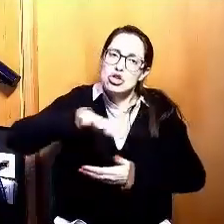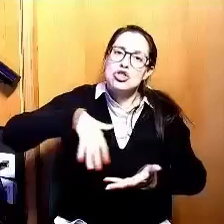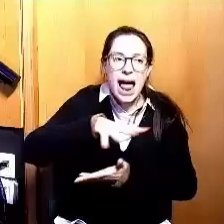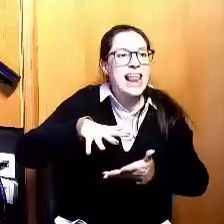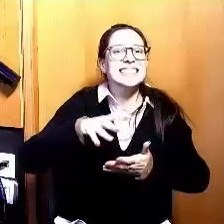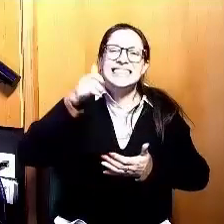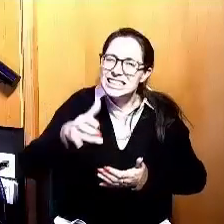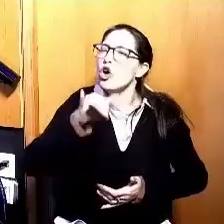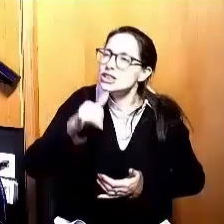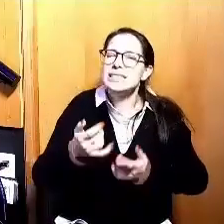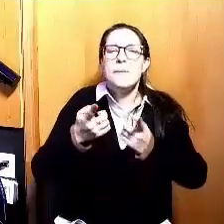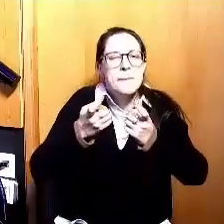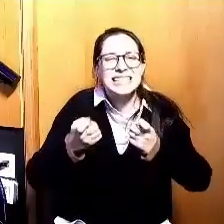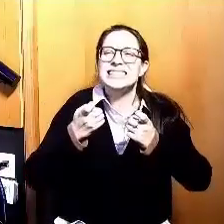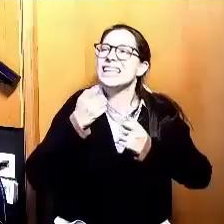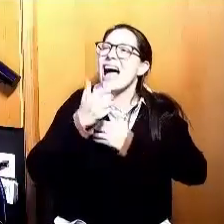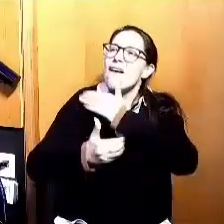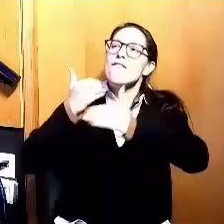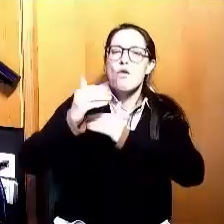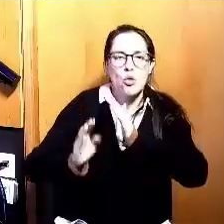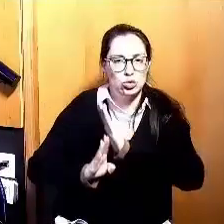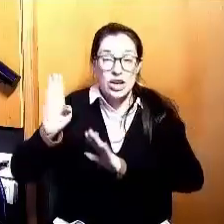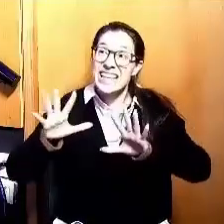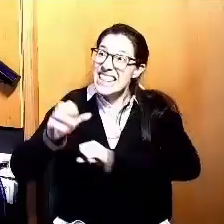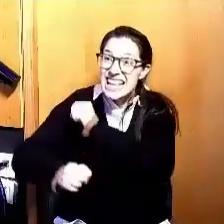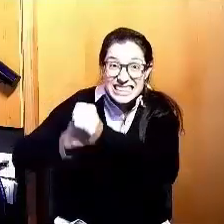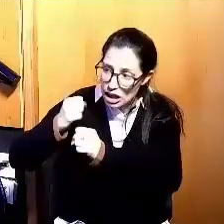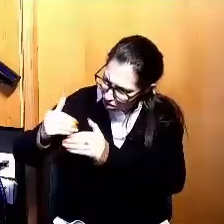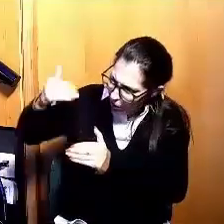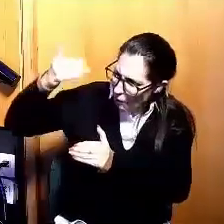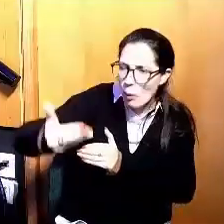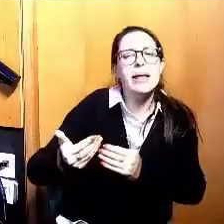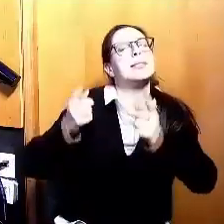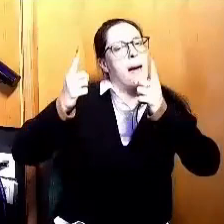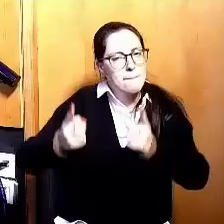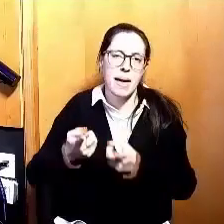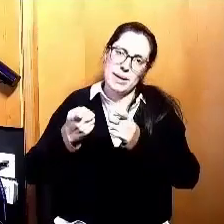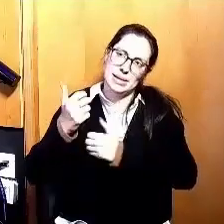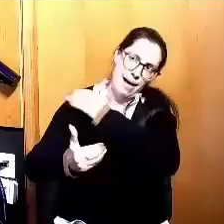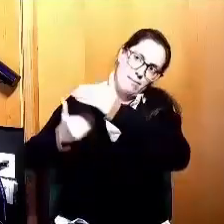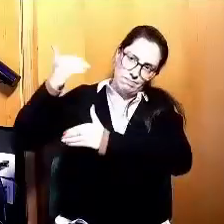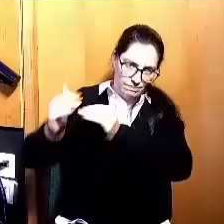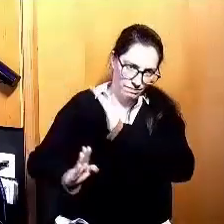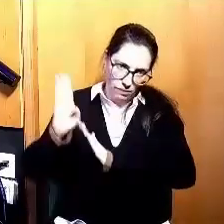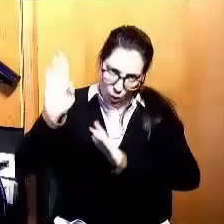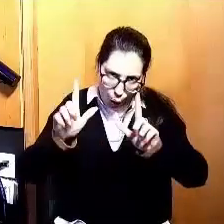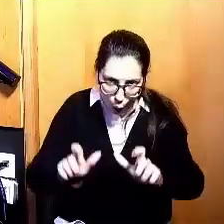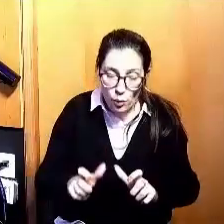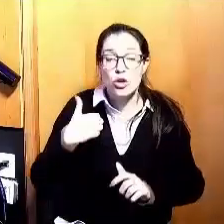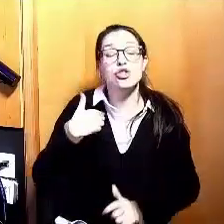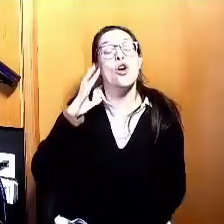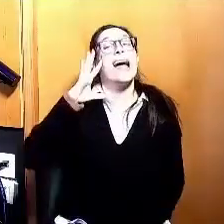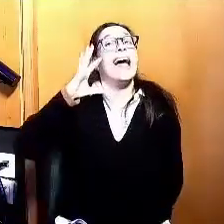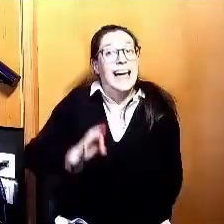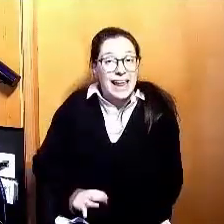constante evolución y no hay tema que después de 10 años no necesite una evolución y una transformación. Y creo que si hay